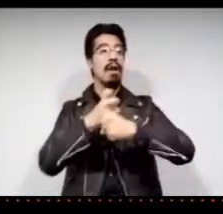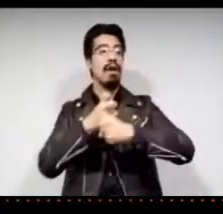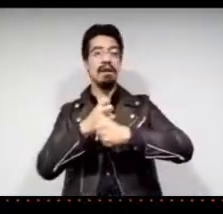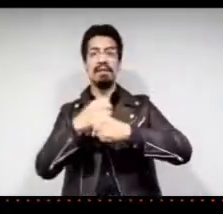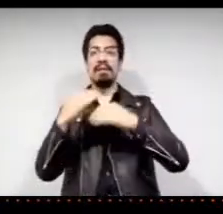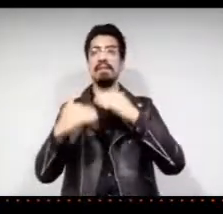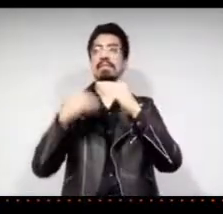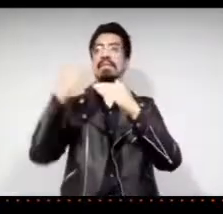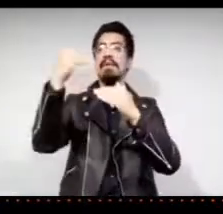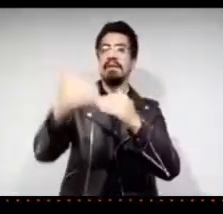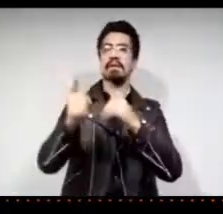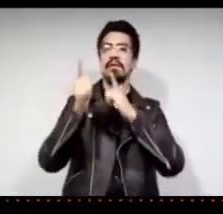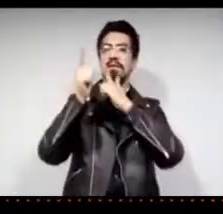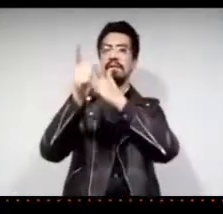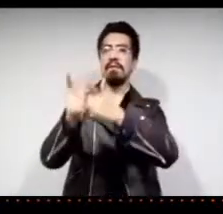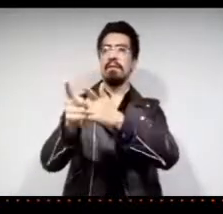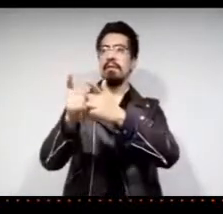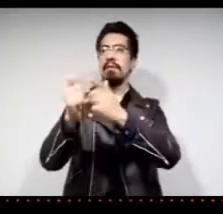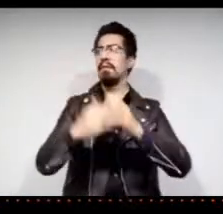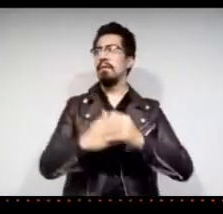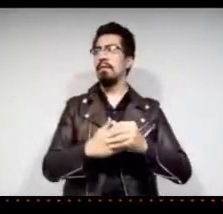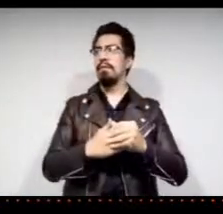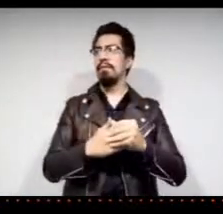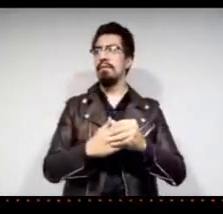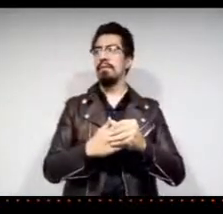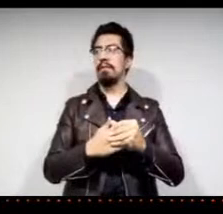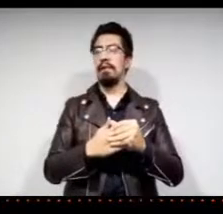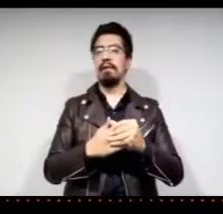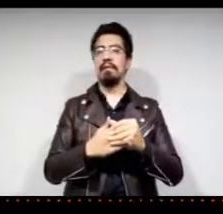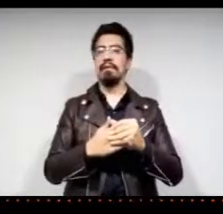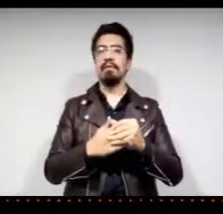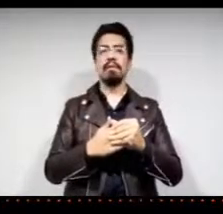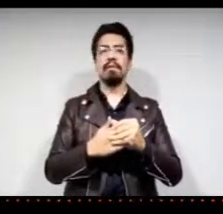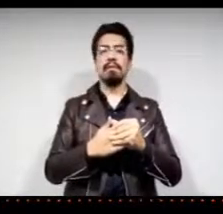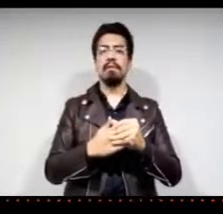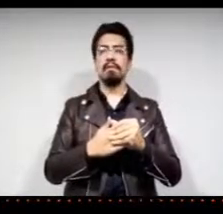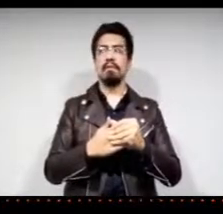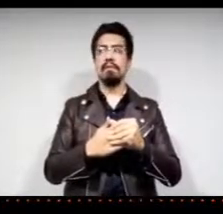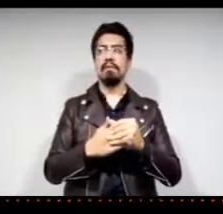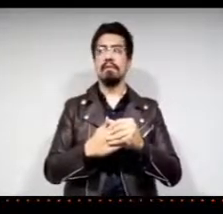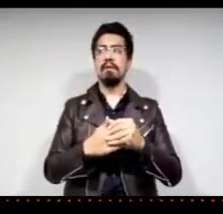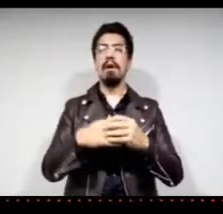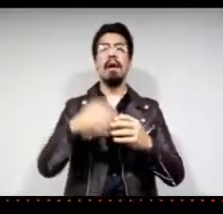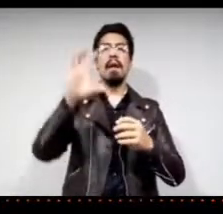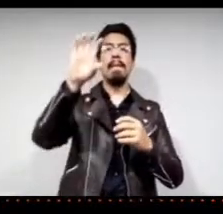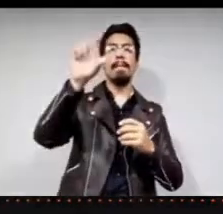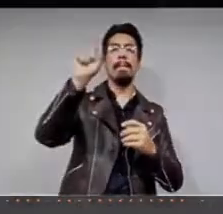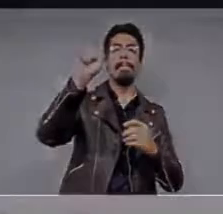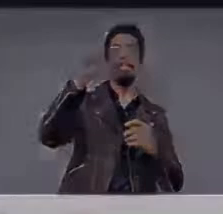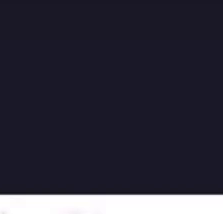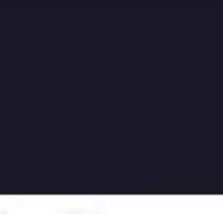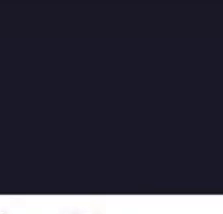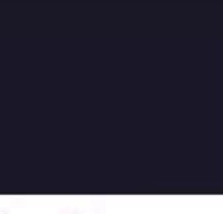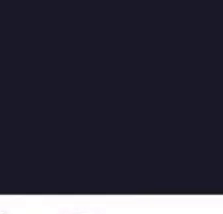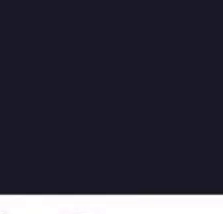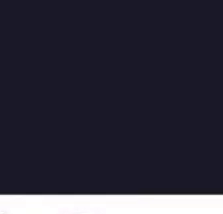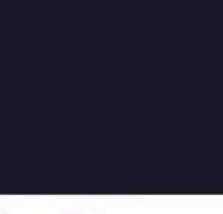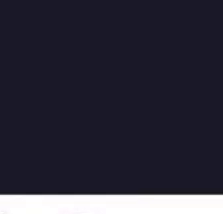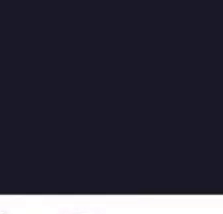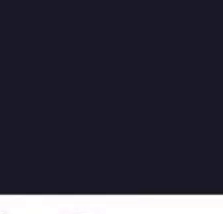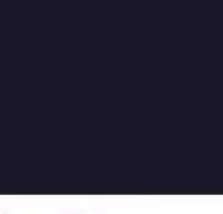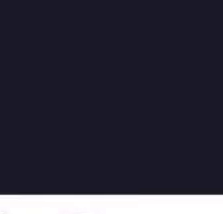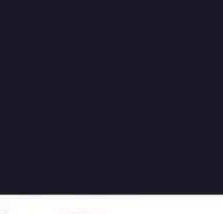siguiente seminario web de la RIE, que será realizado el 29 de octubre y tratará